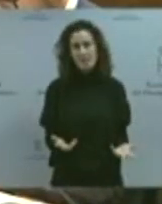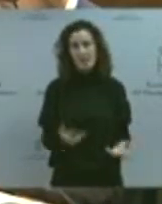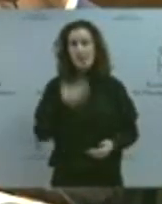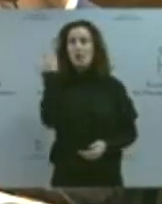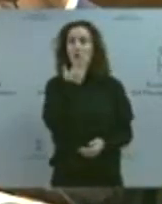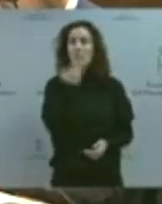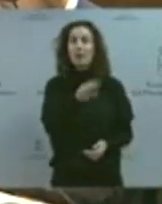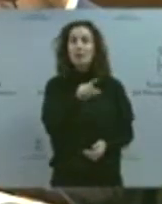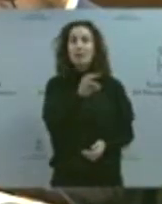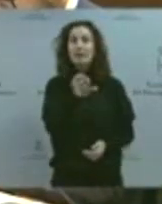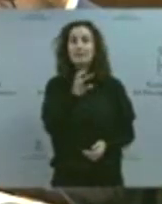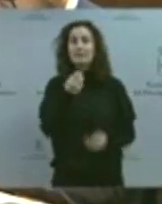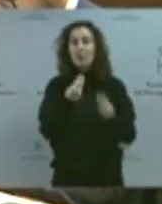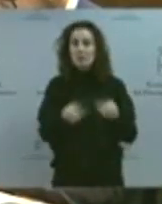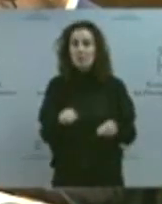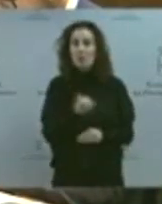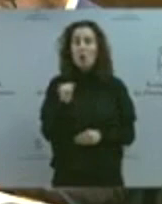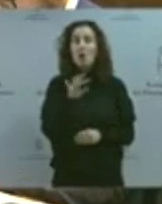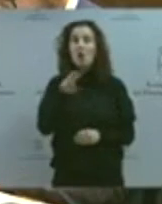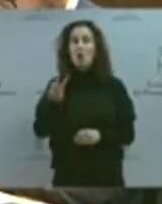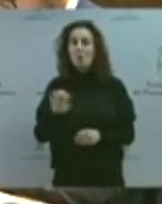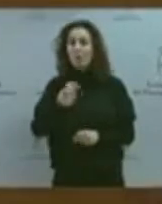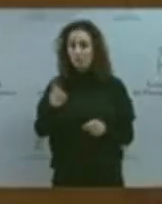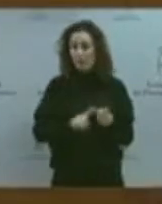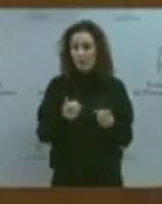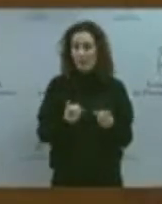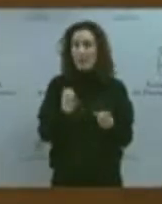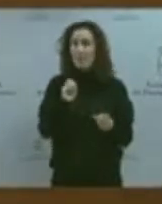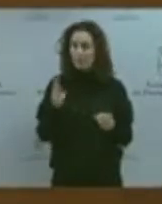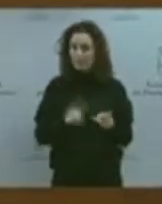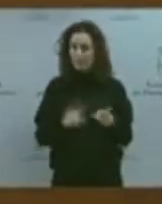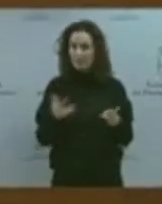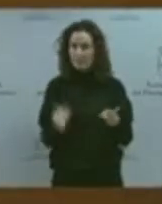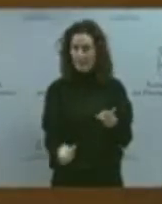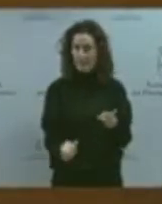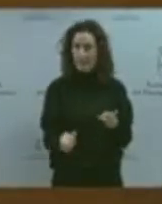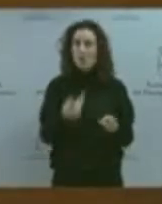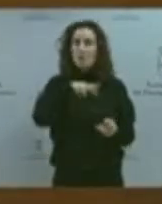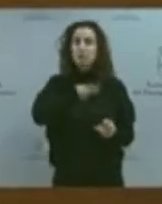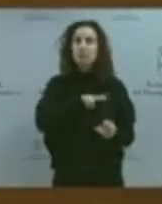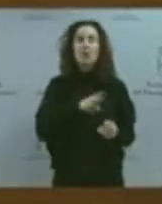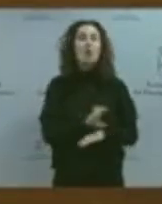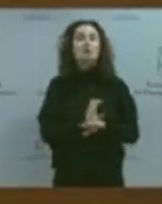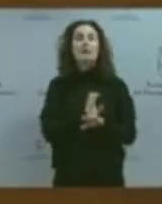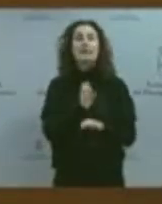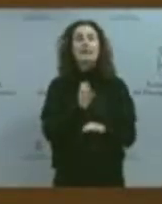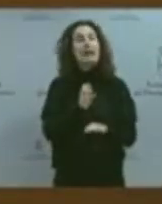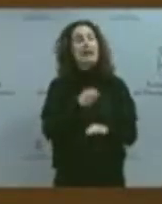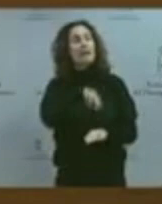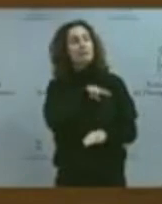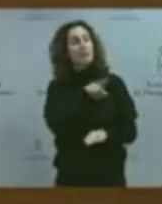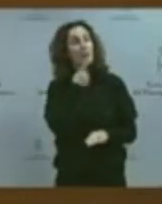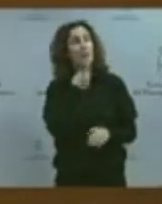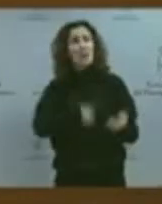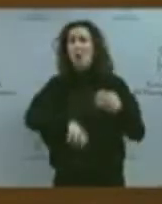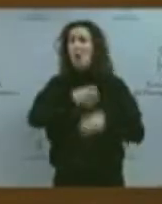hay otra emergencia en las escuelas de 0-3. No me puede decir usted que la consejería, o no puede decirme que la consejería no puede incidir en aquellas cuestiones que dependan